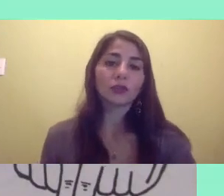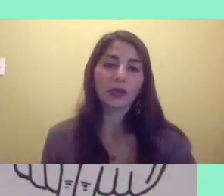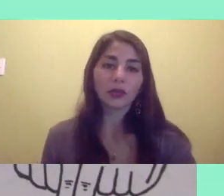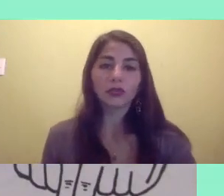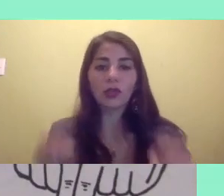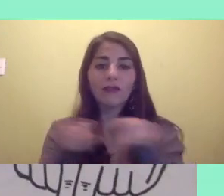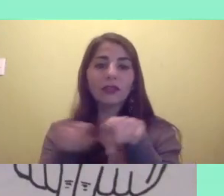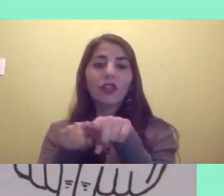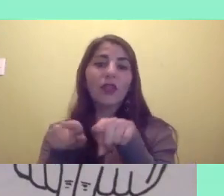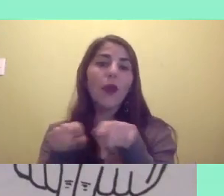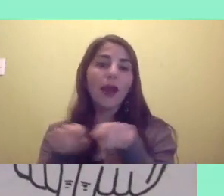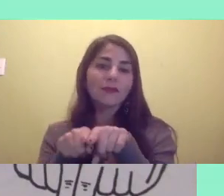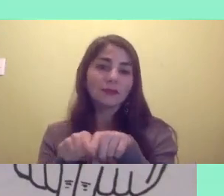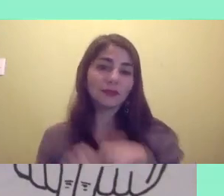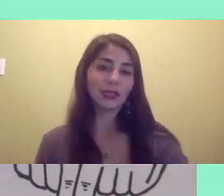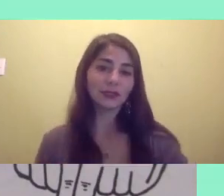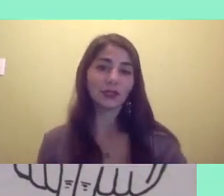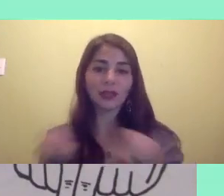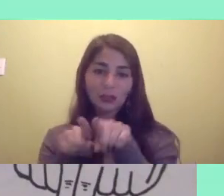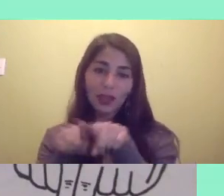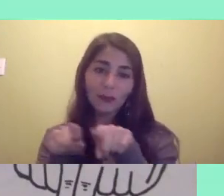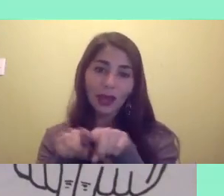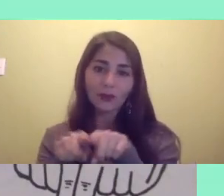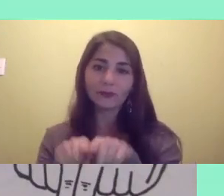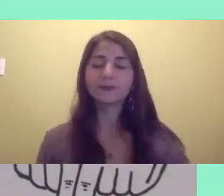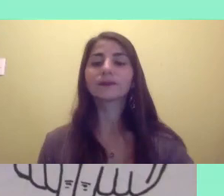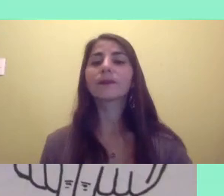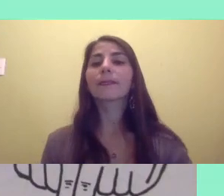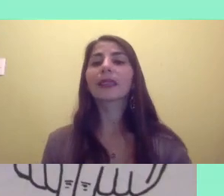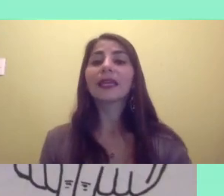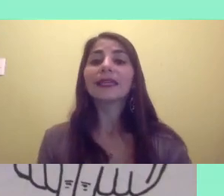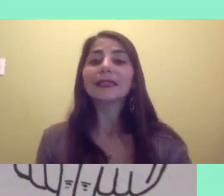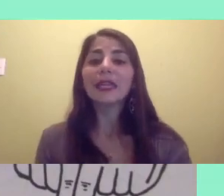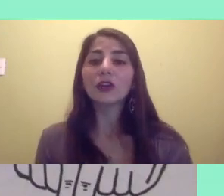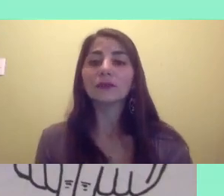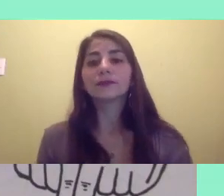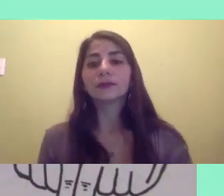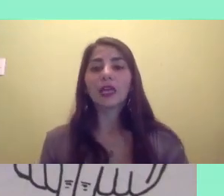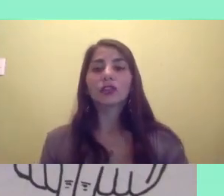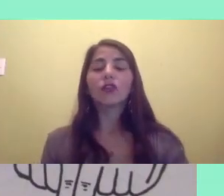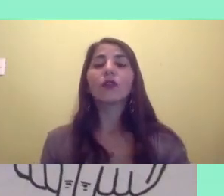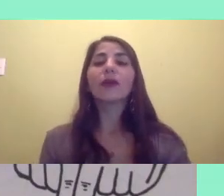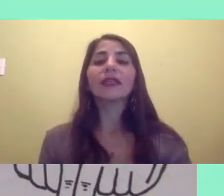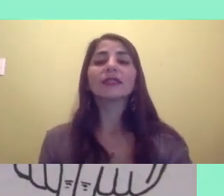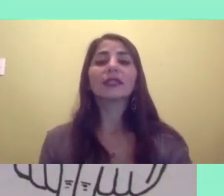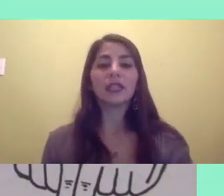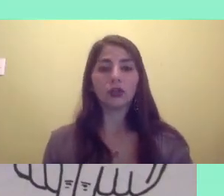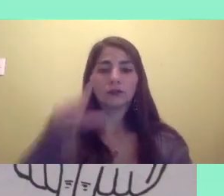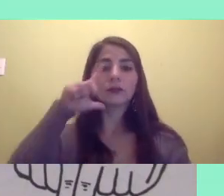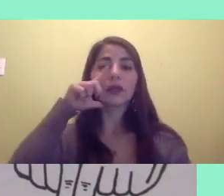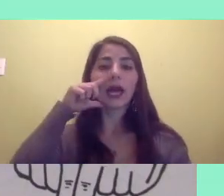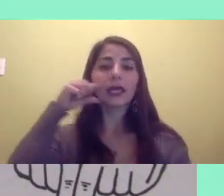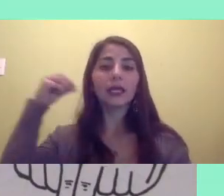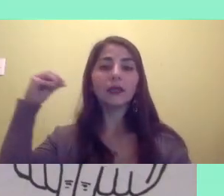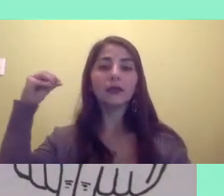cuántos hermanos tengo, no estoy hablando de igual, ¿ya? Estoy hablando de hermano. Tío, 2 formas de decir